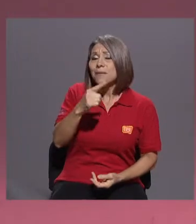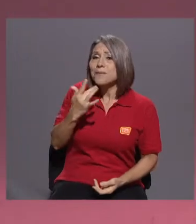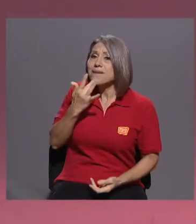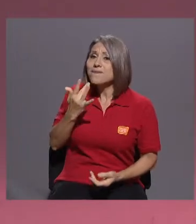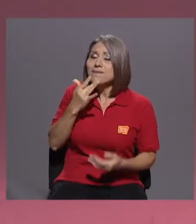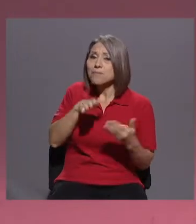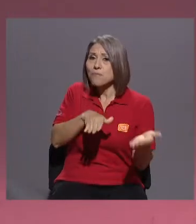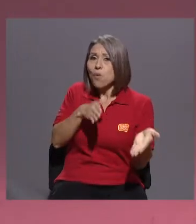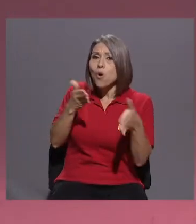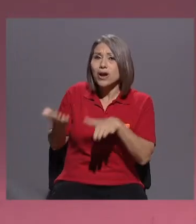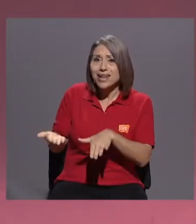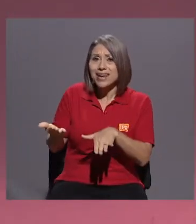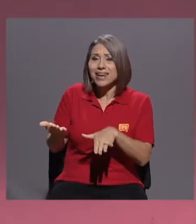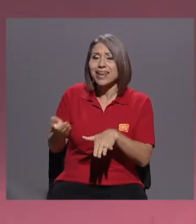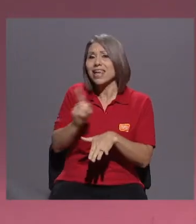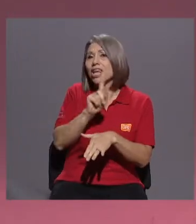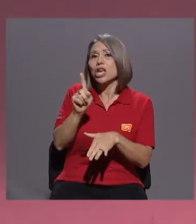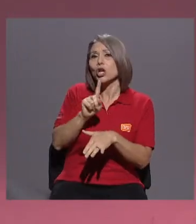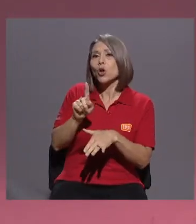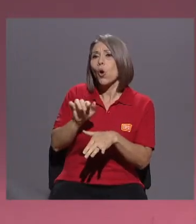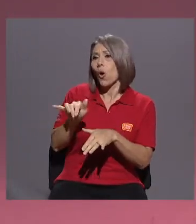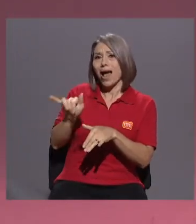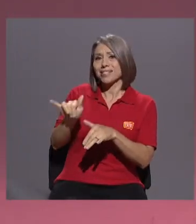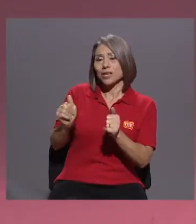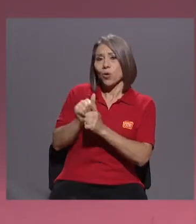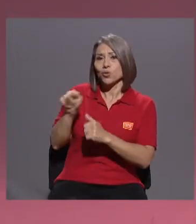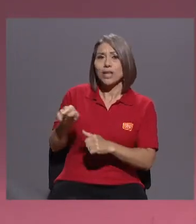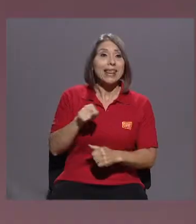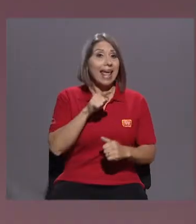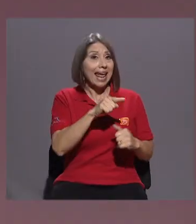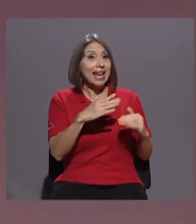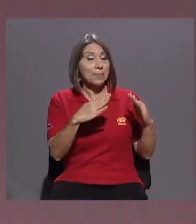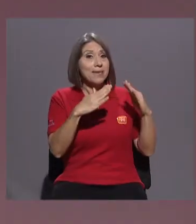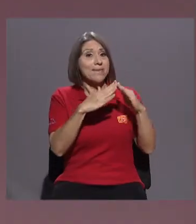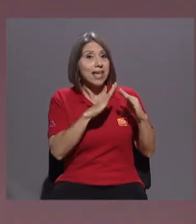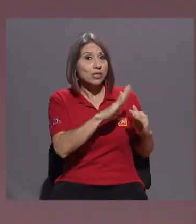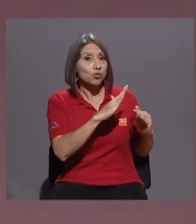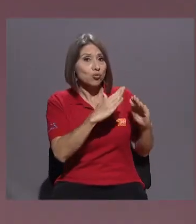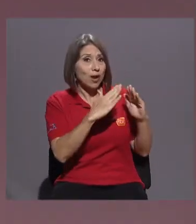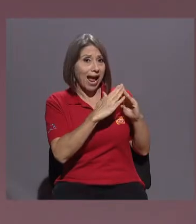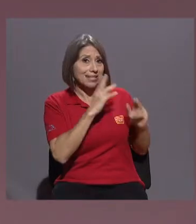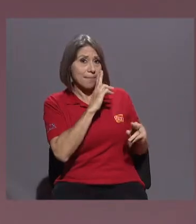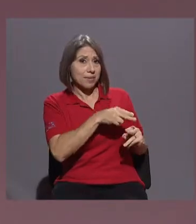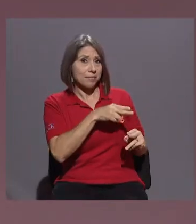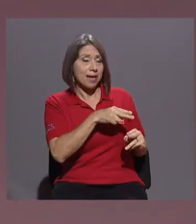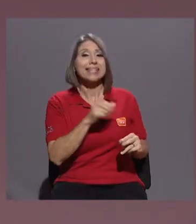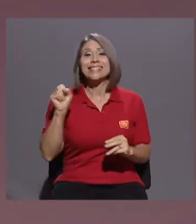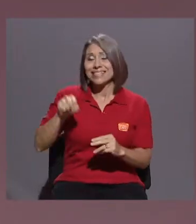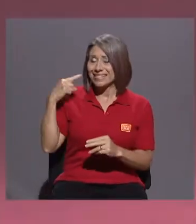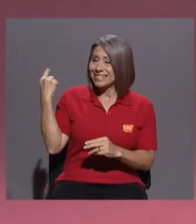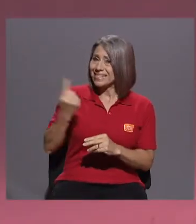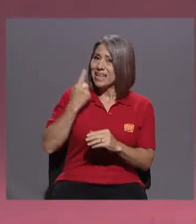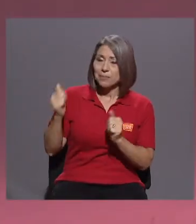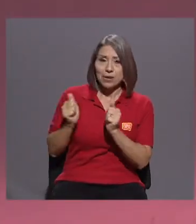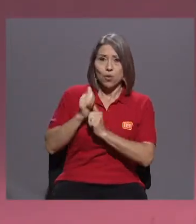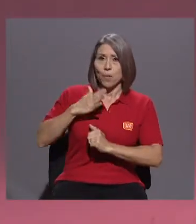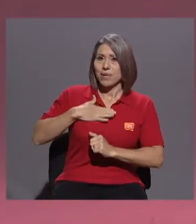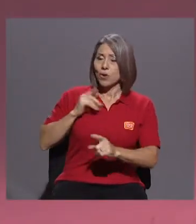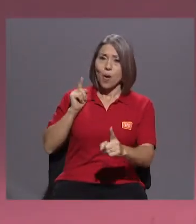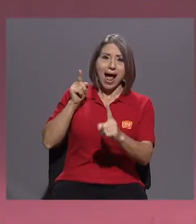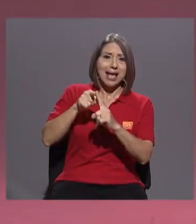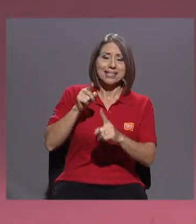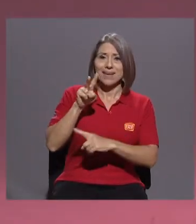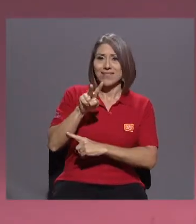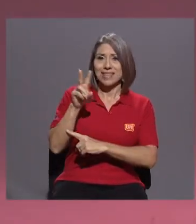Que preferiría morir Que estar así Con usted Él vivía en su casa En ese momento Siempre Siempre ha vivido conmigo Hasta los 26